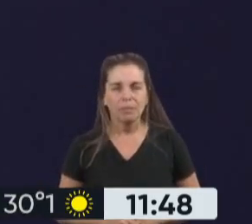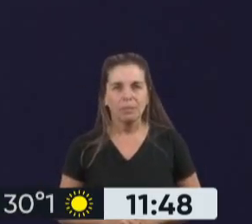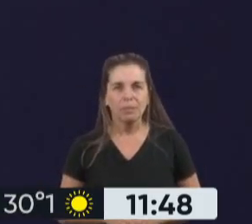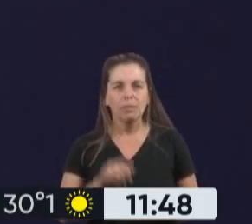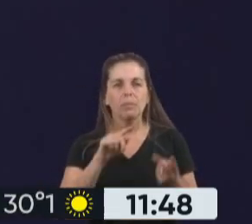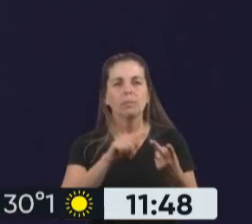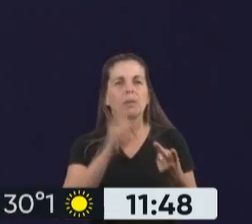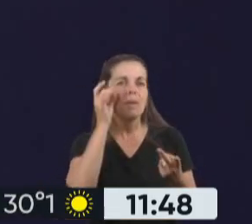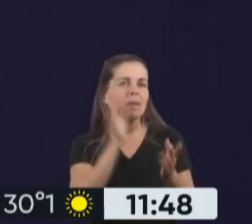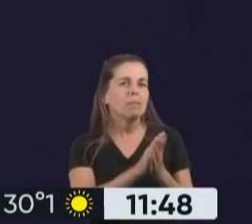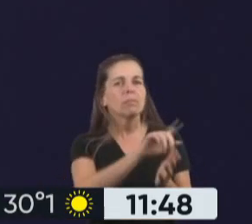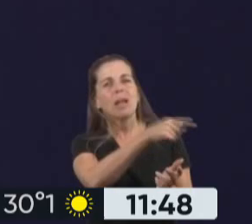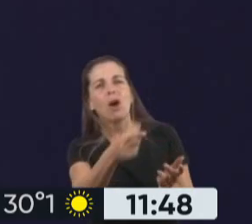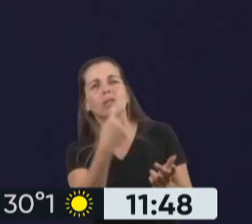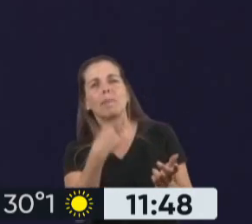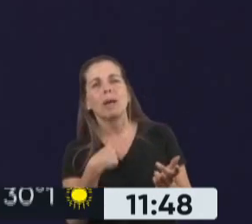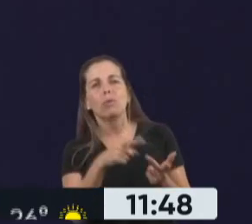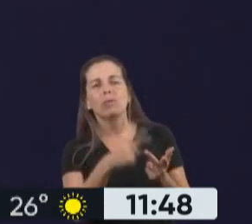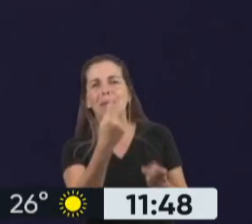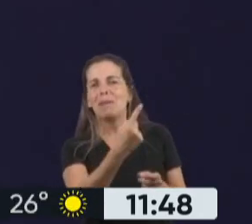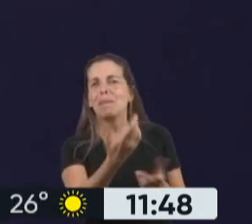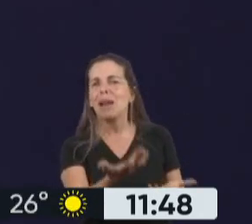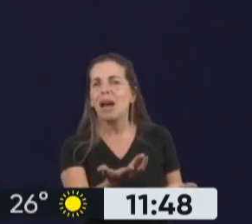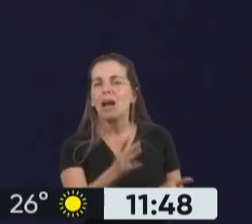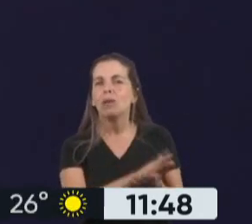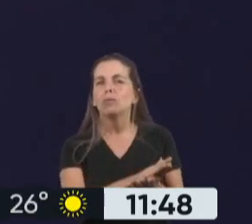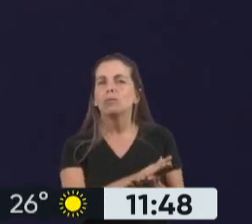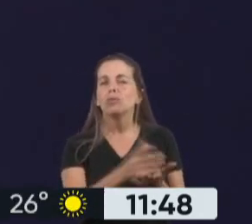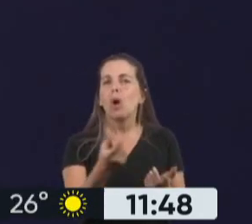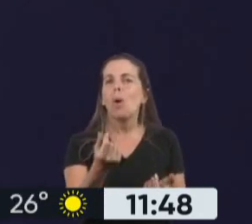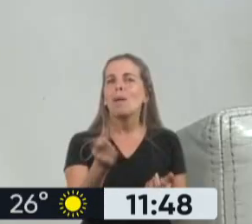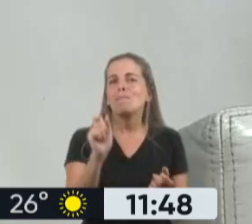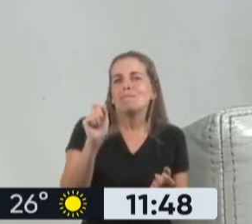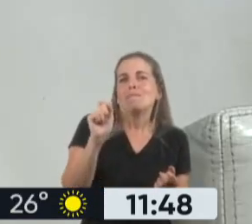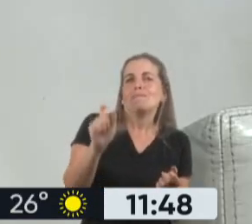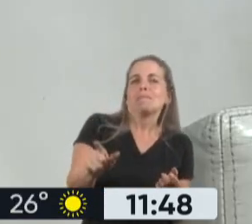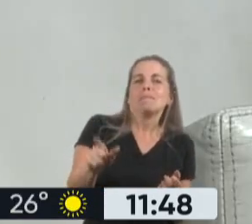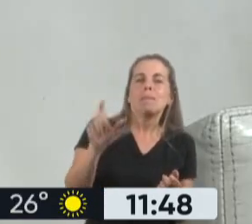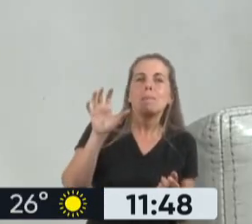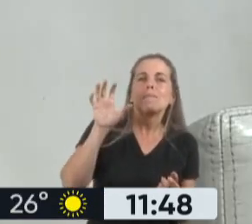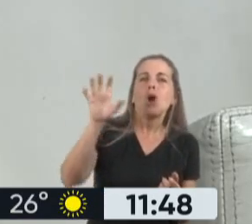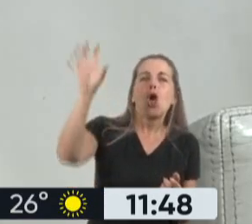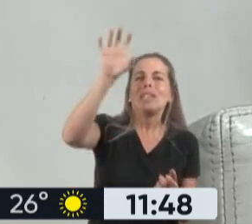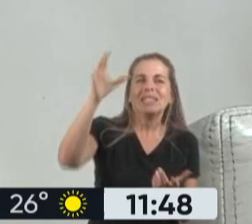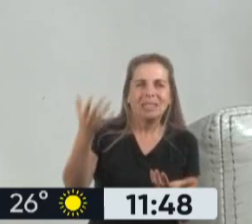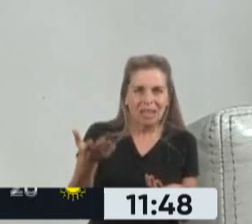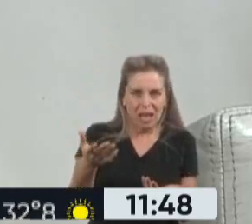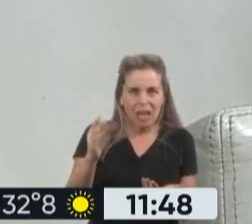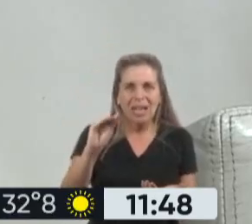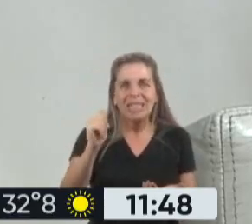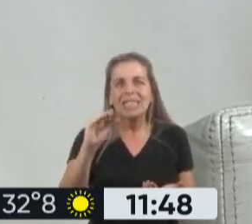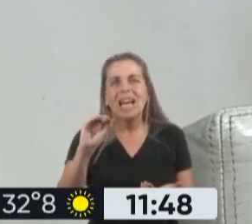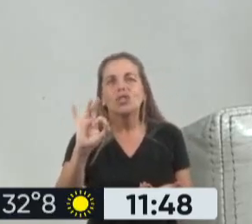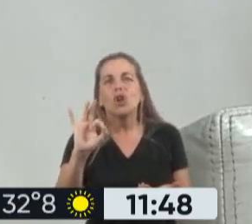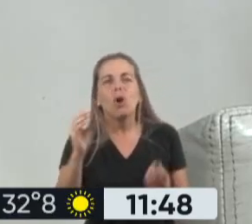Y, perdóname, ¿me repetís la primera pregunta con respecto a los chachos que me quedó? Claro, me especulaciones que hubo nervioso. con respecto, bueno, el gobierno se mete un poco en